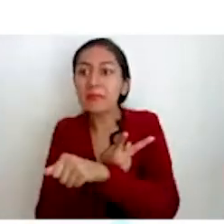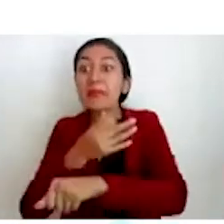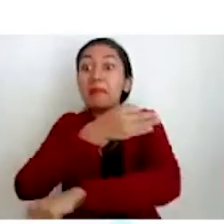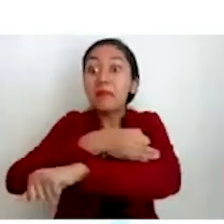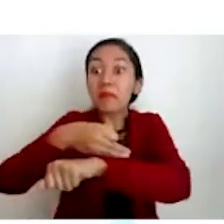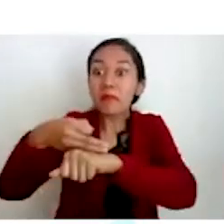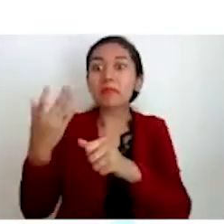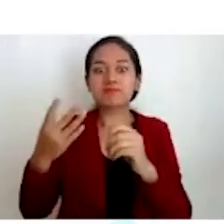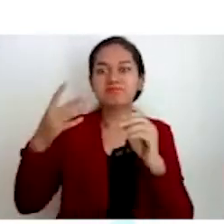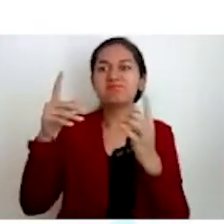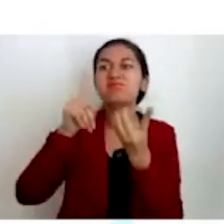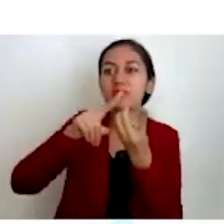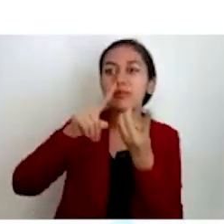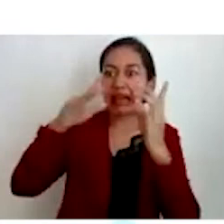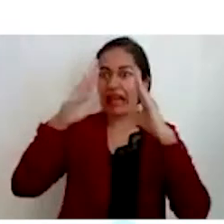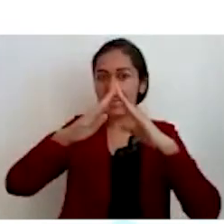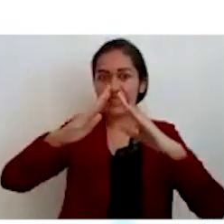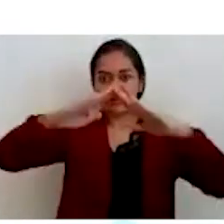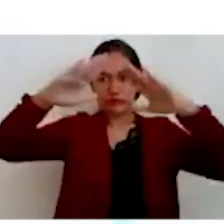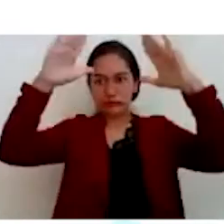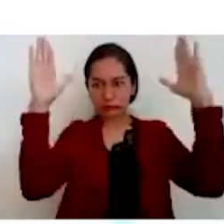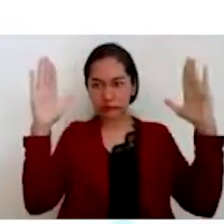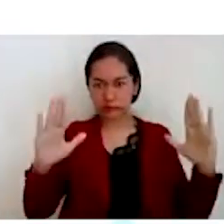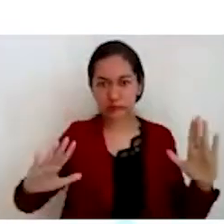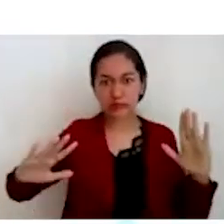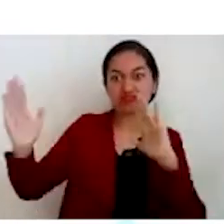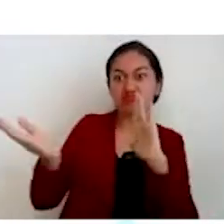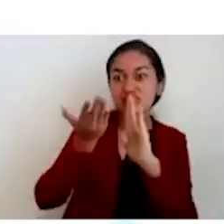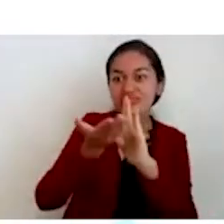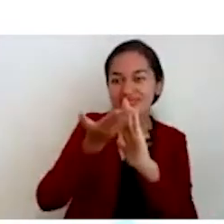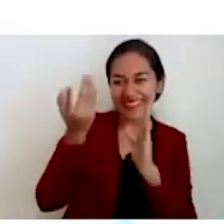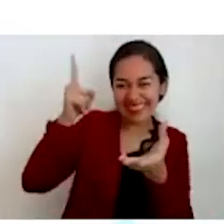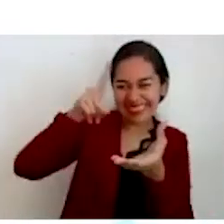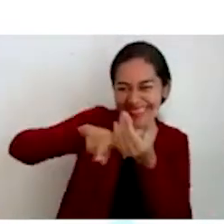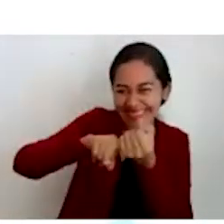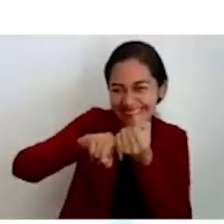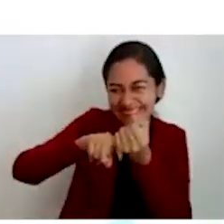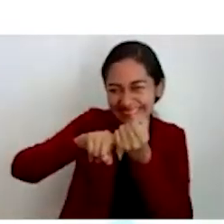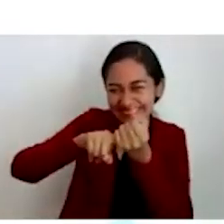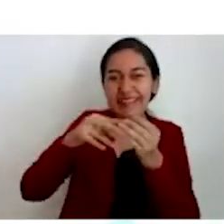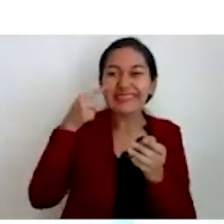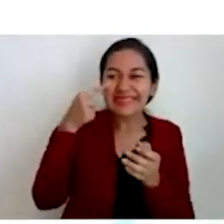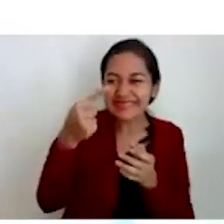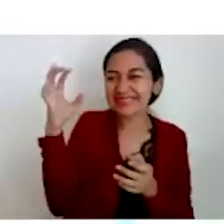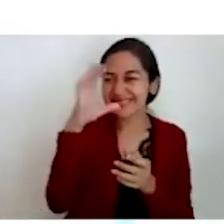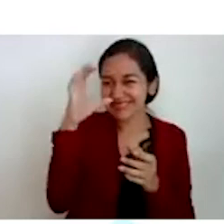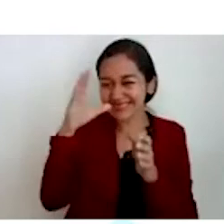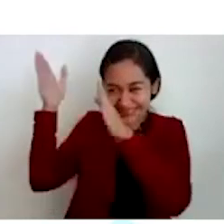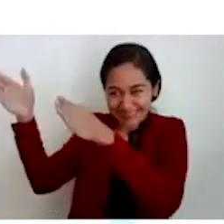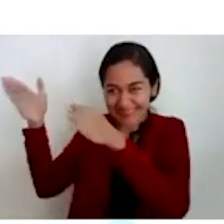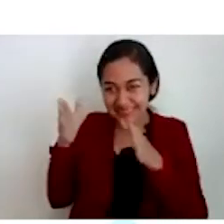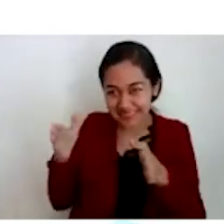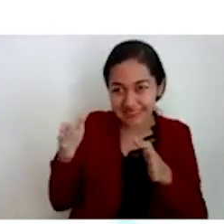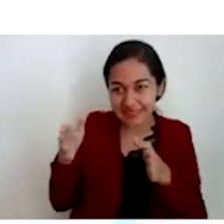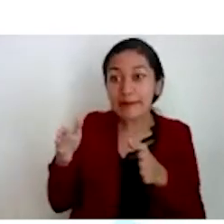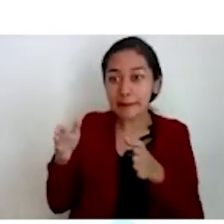casona semiabandonada, reconstruida en un estudio, como vemos abajo a la derecha, pero ambientada con tomas del barrio